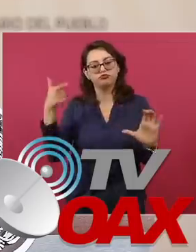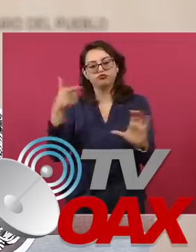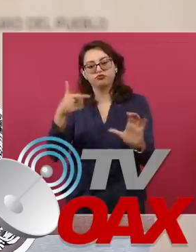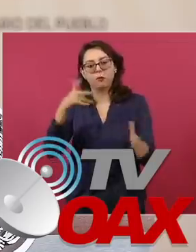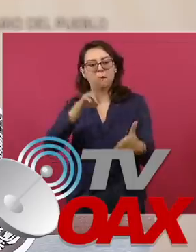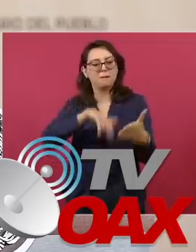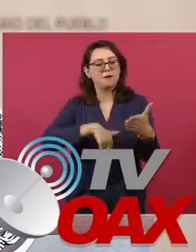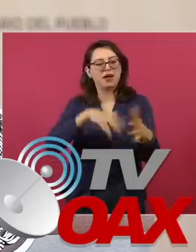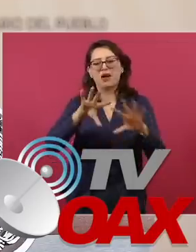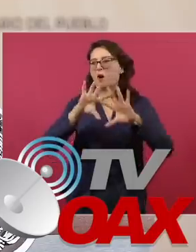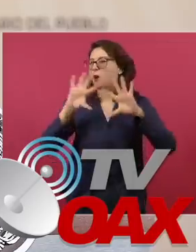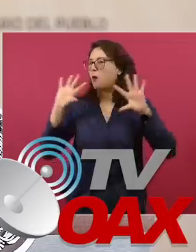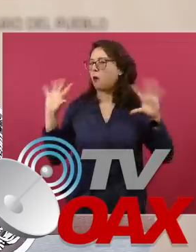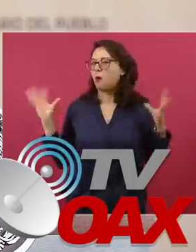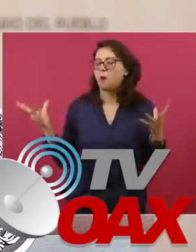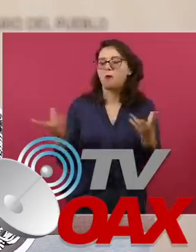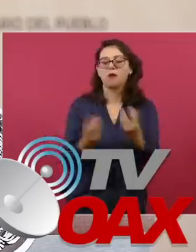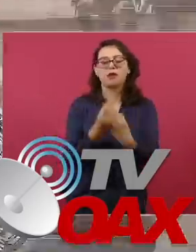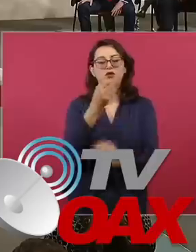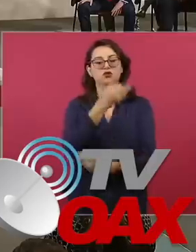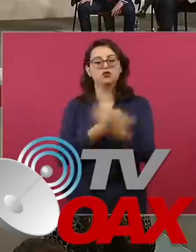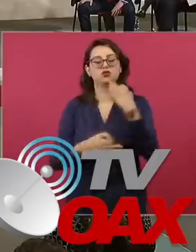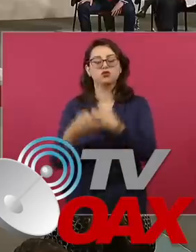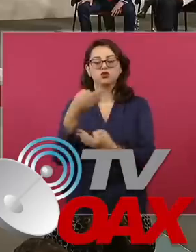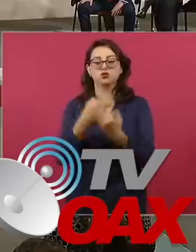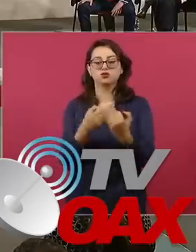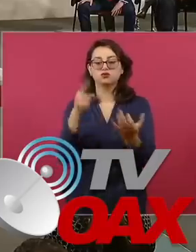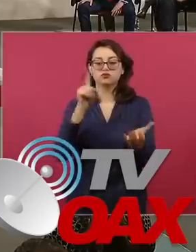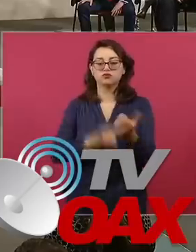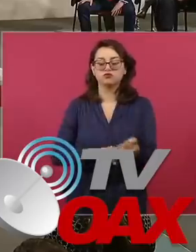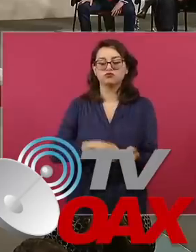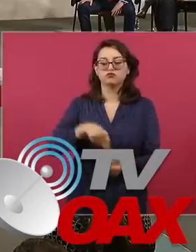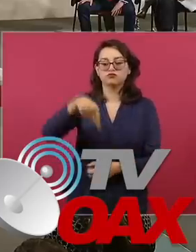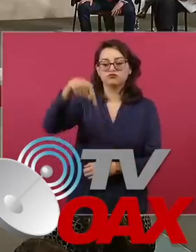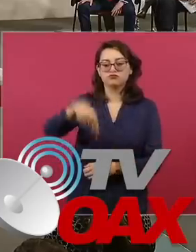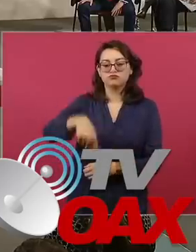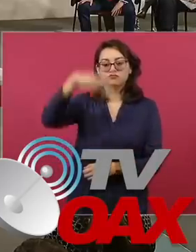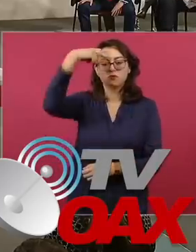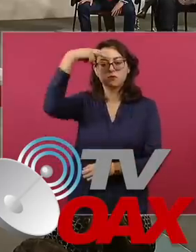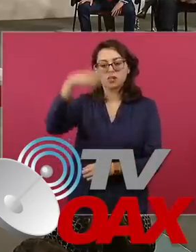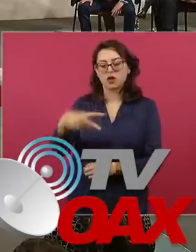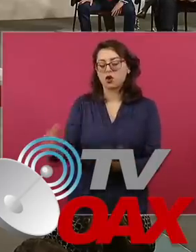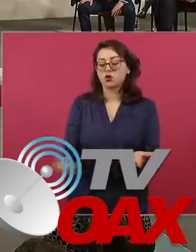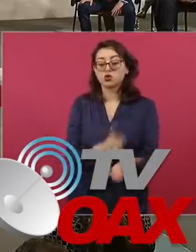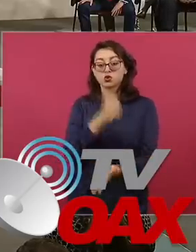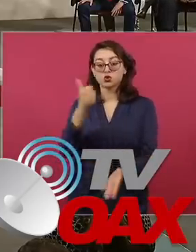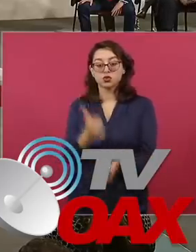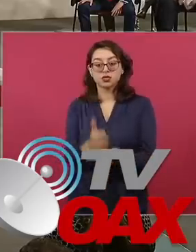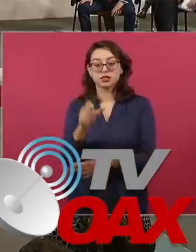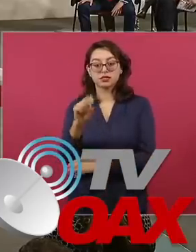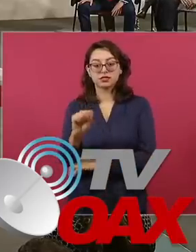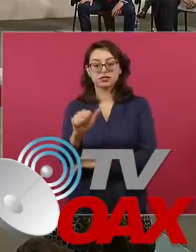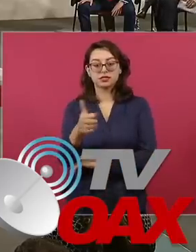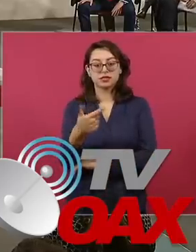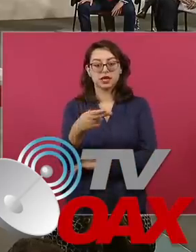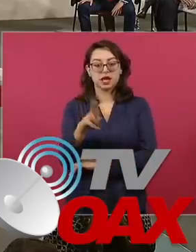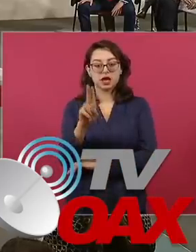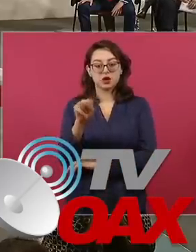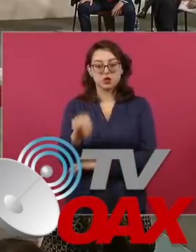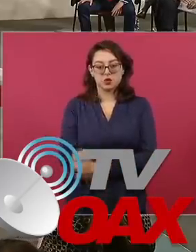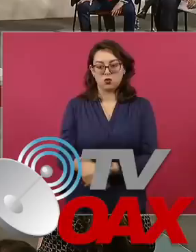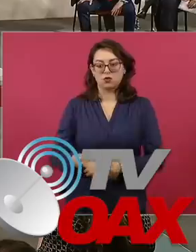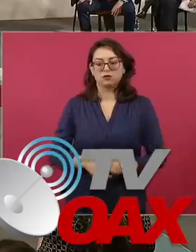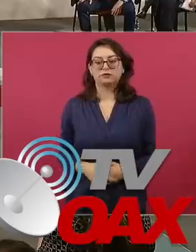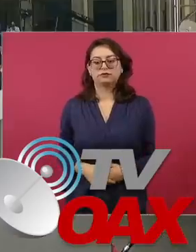pintura, todo se ha hecho en la planta de Ciudad Sahagún. Y lo que hoy vimos en este video que bien nos enseñaba el director